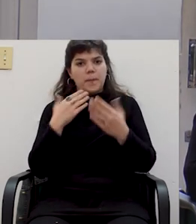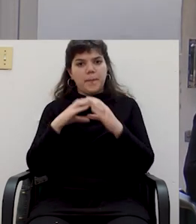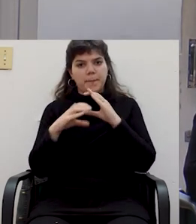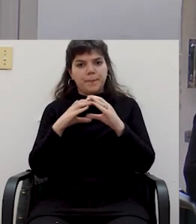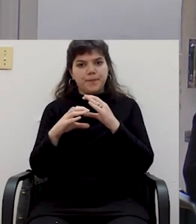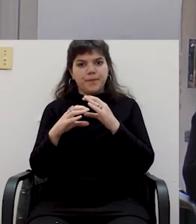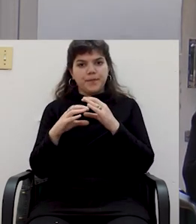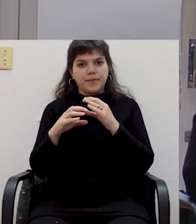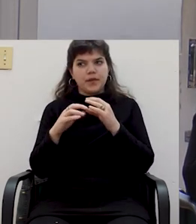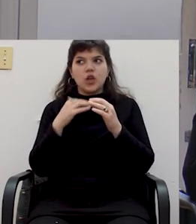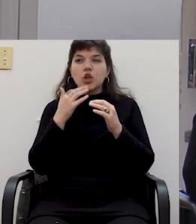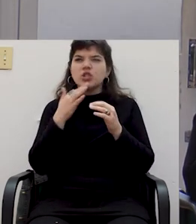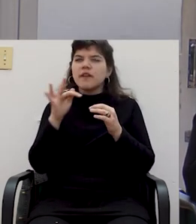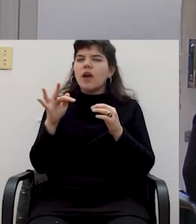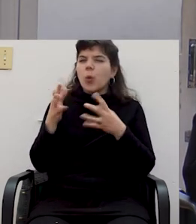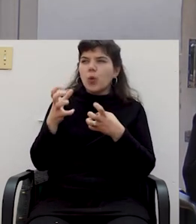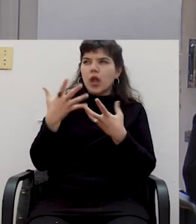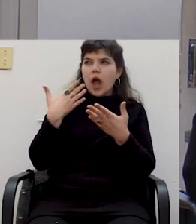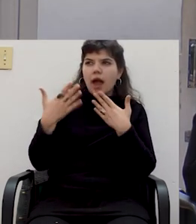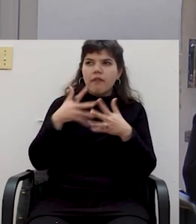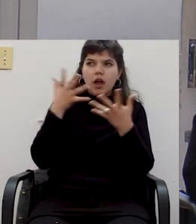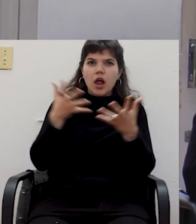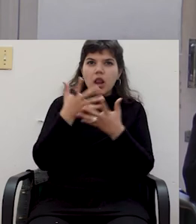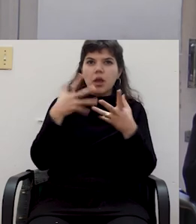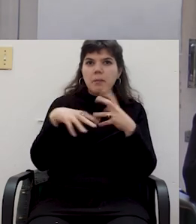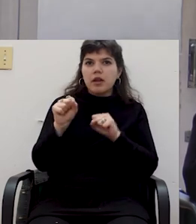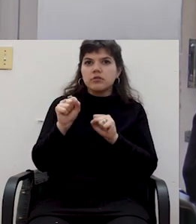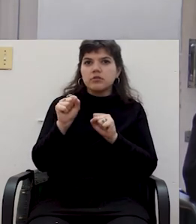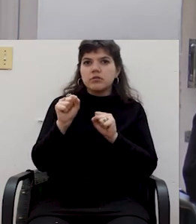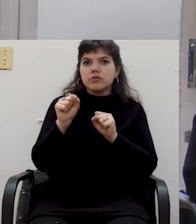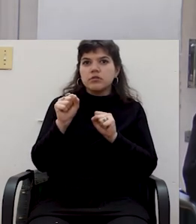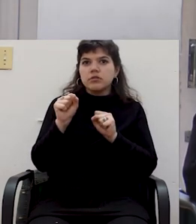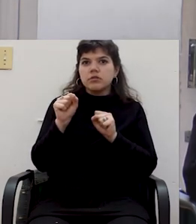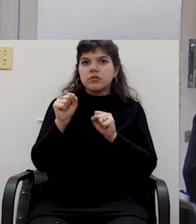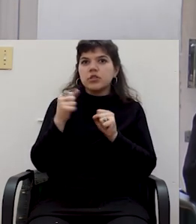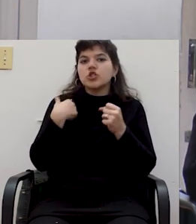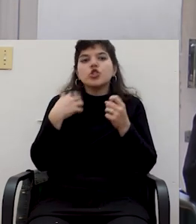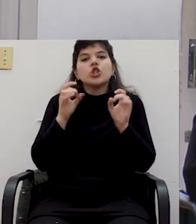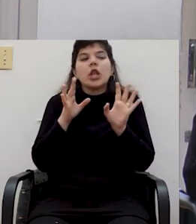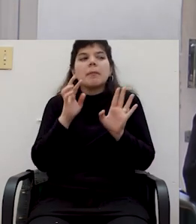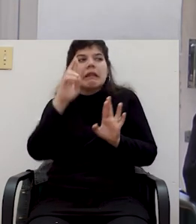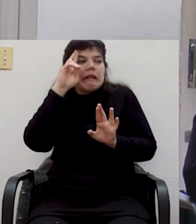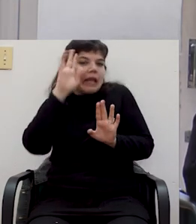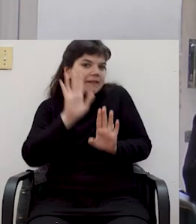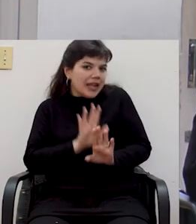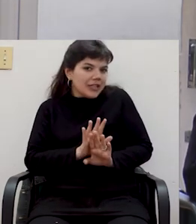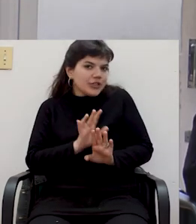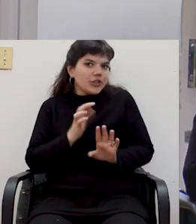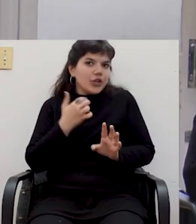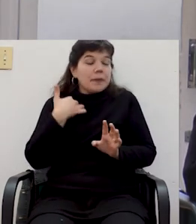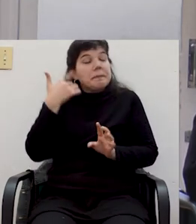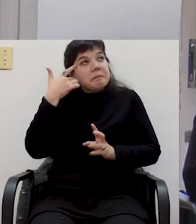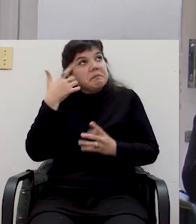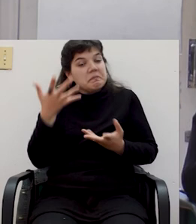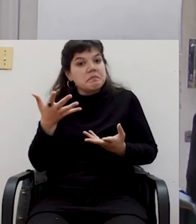Y bueno, no sé, Facundo, si se te ocurre algo más. Yo vengo con una reflexión que me ha hecho pensar